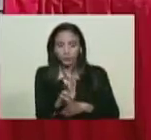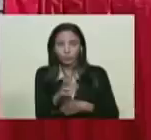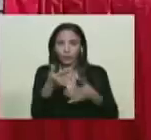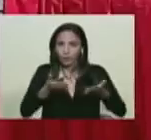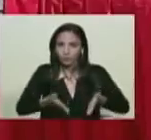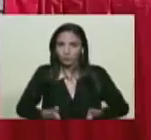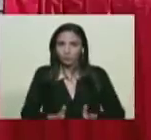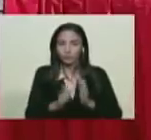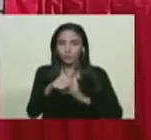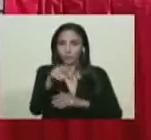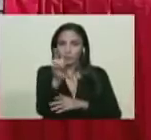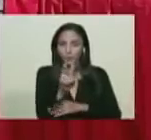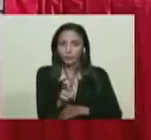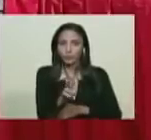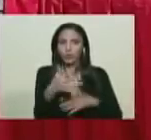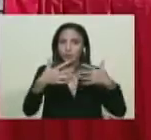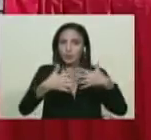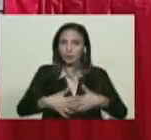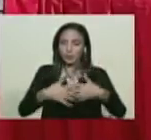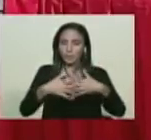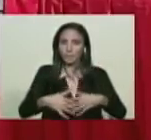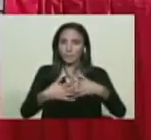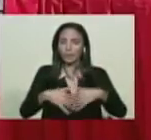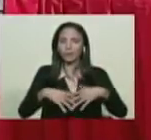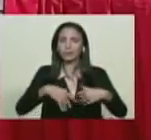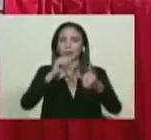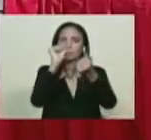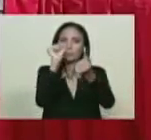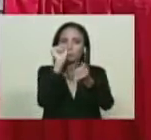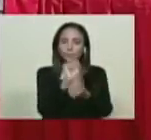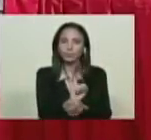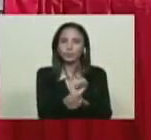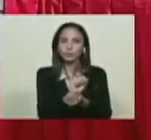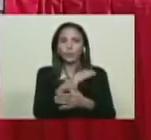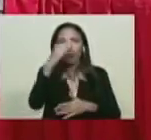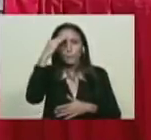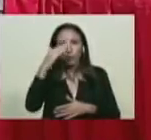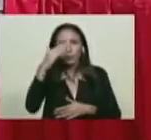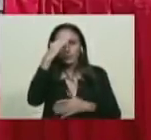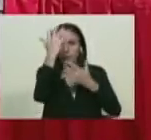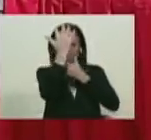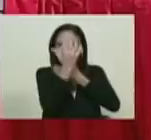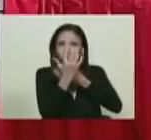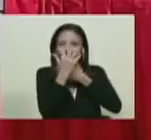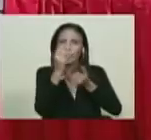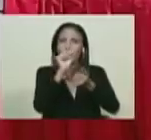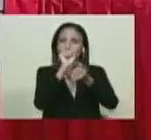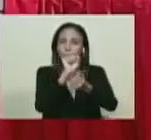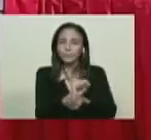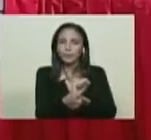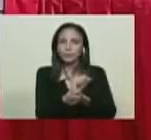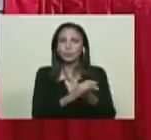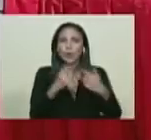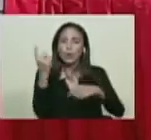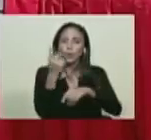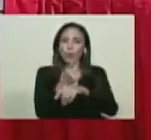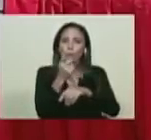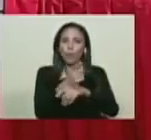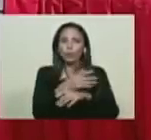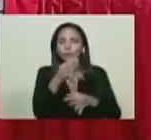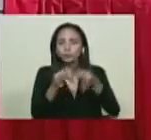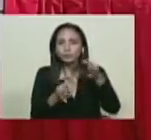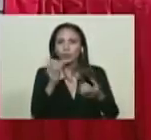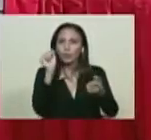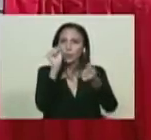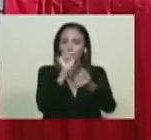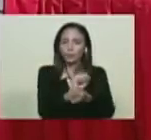la empresa Citgo, fueron capturados por el SEBIN por orden del fiscal general de la República a partir